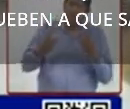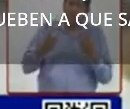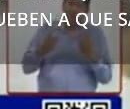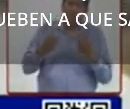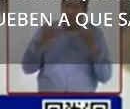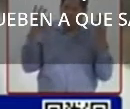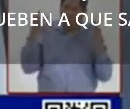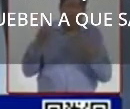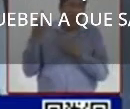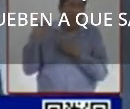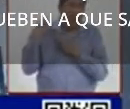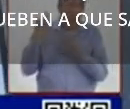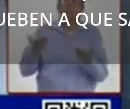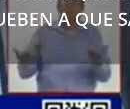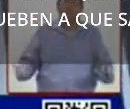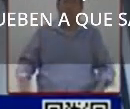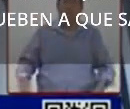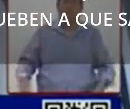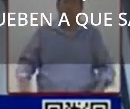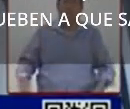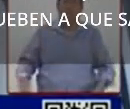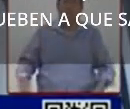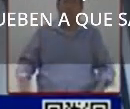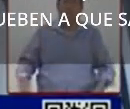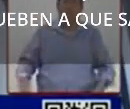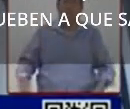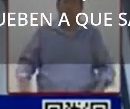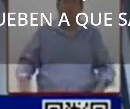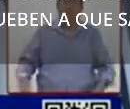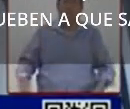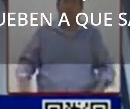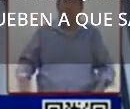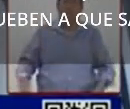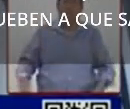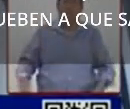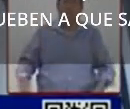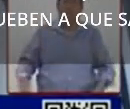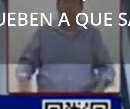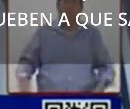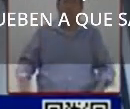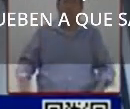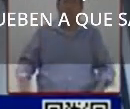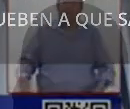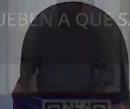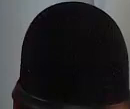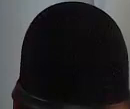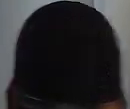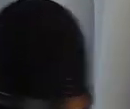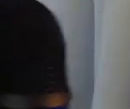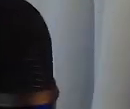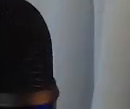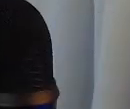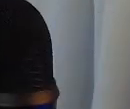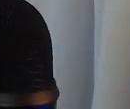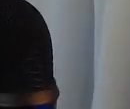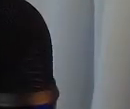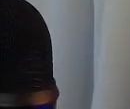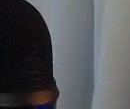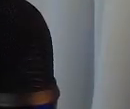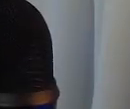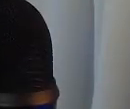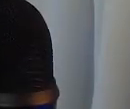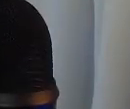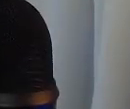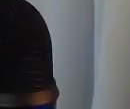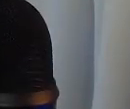verlo de manera bastante responsable. Pero algo es que una profesora, a ver, a ver, a ver, a ver, a ver, a ver, a ver, pero algo es una clase de que